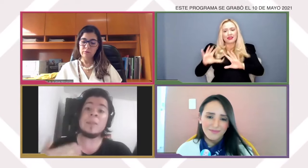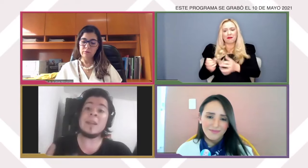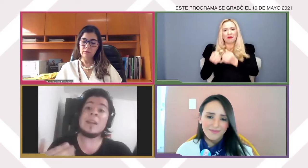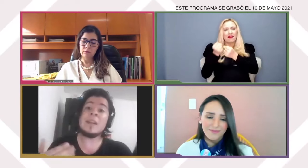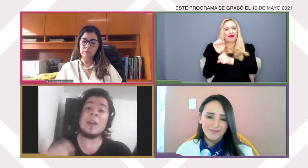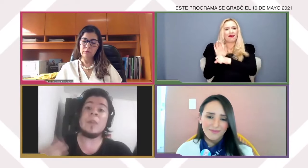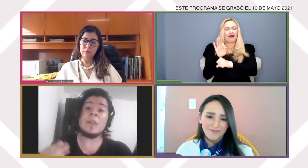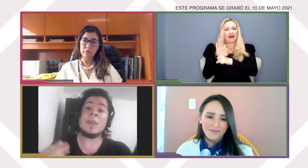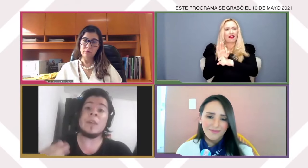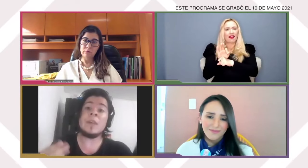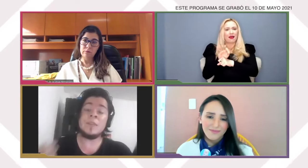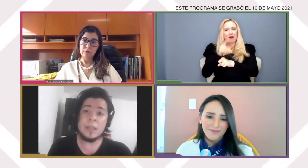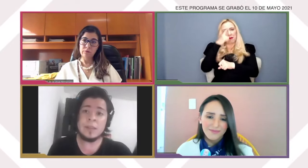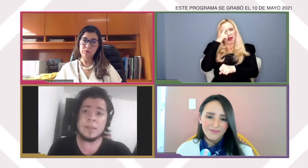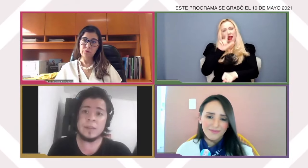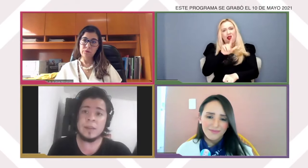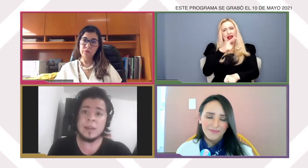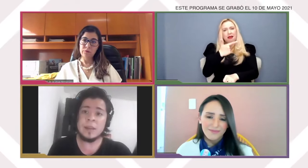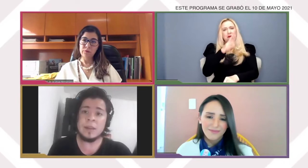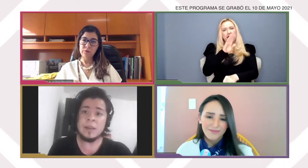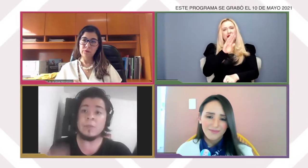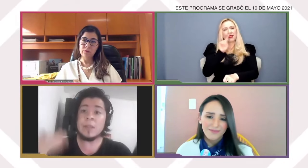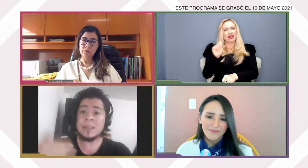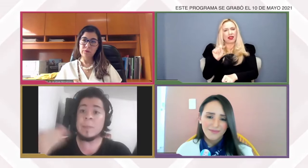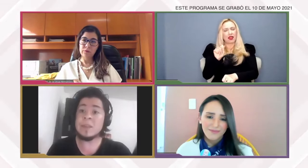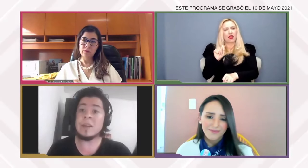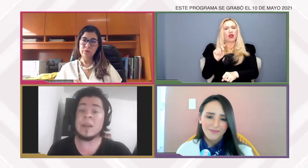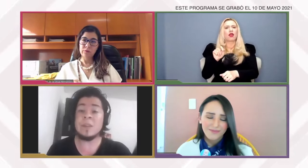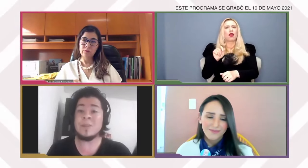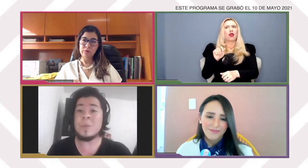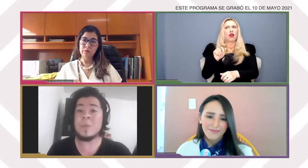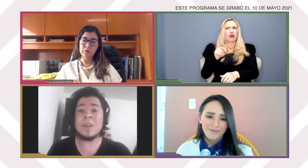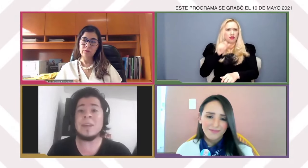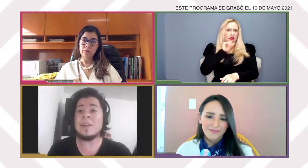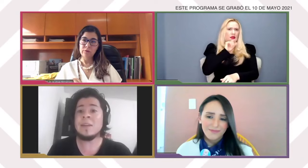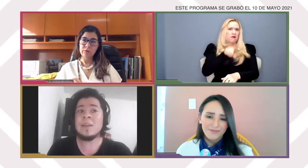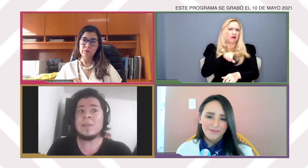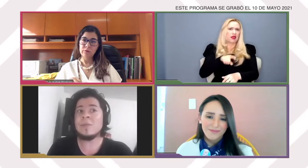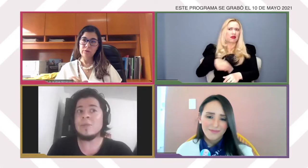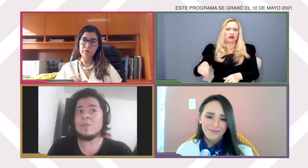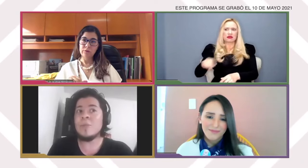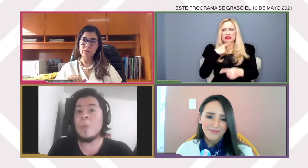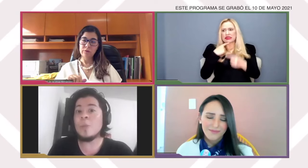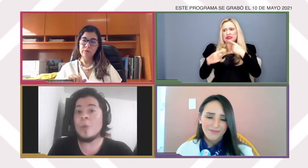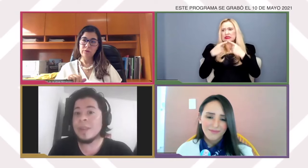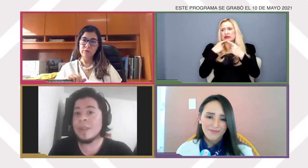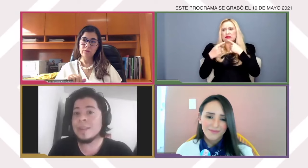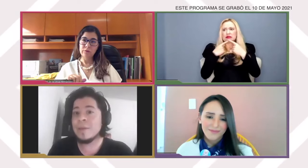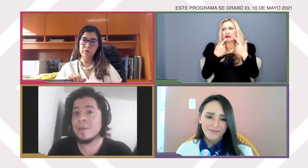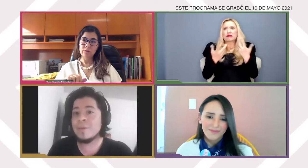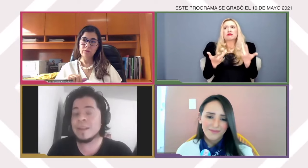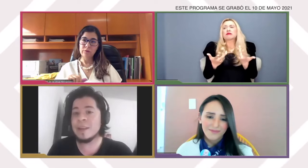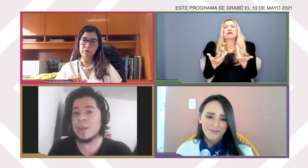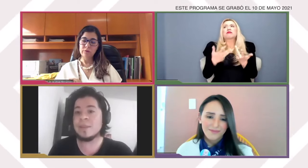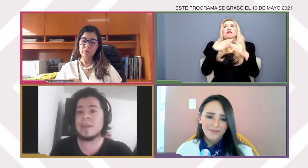hacer también recaudaciones, algunas etapas de recaudación, porque no pueden